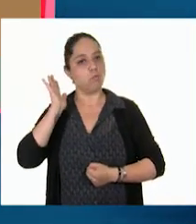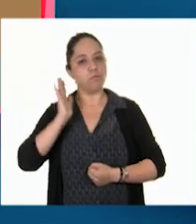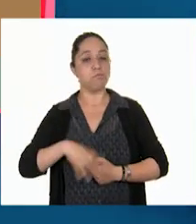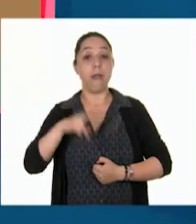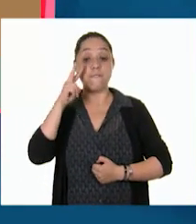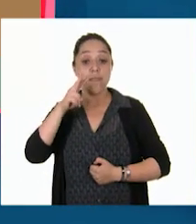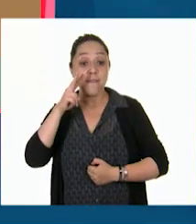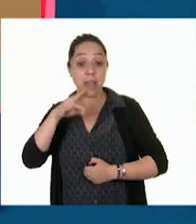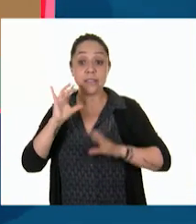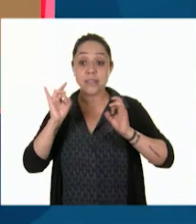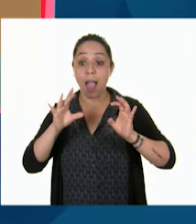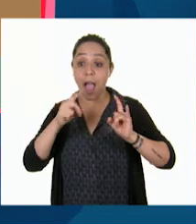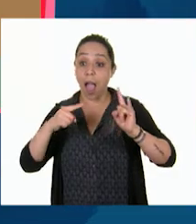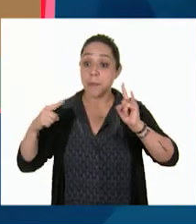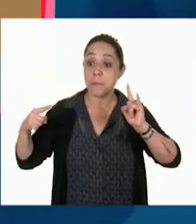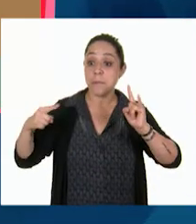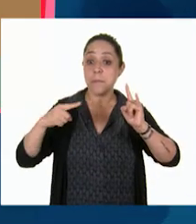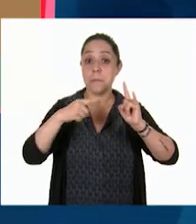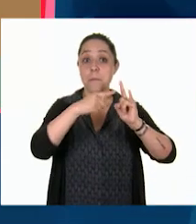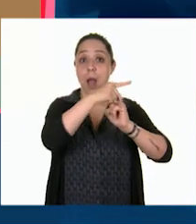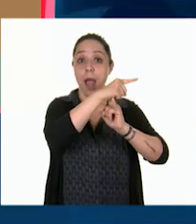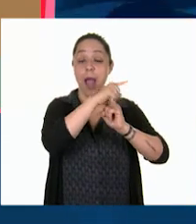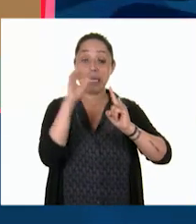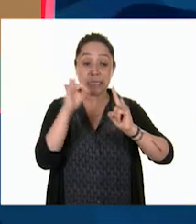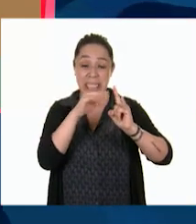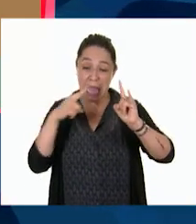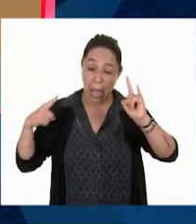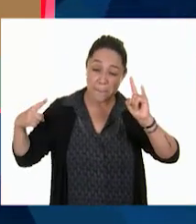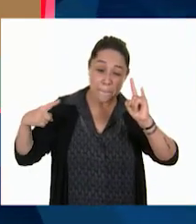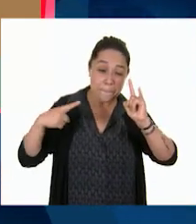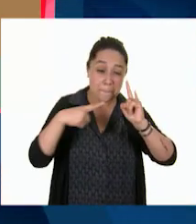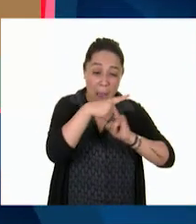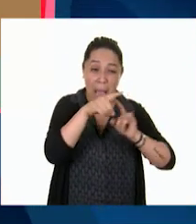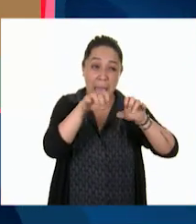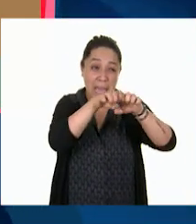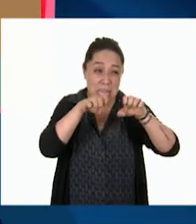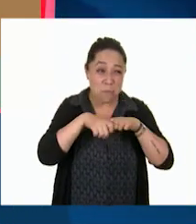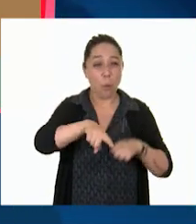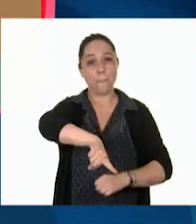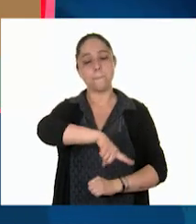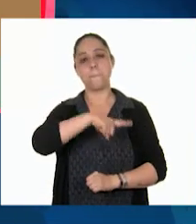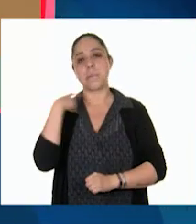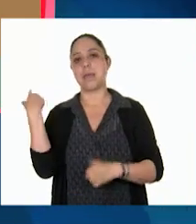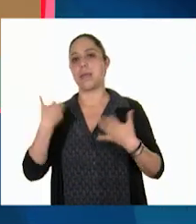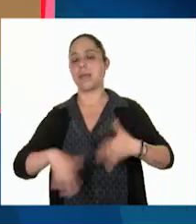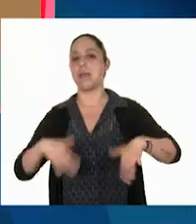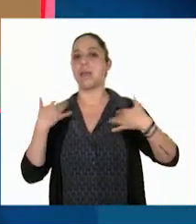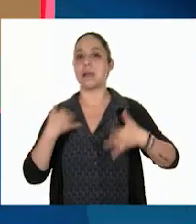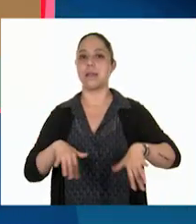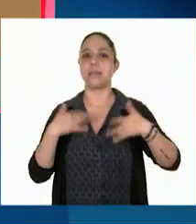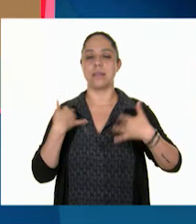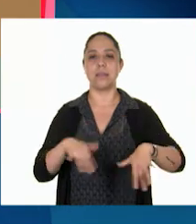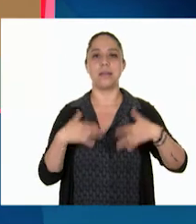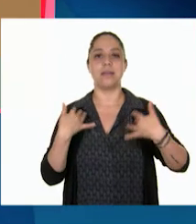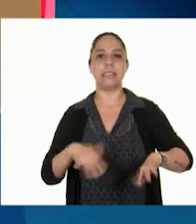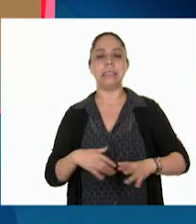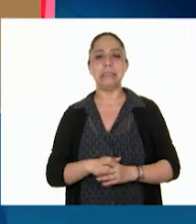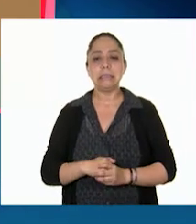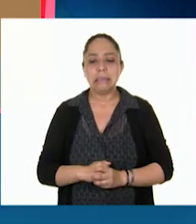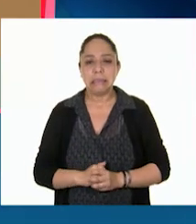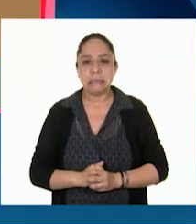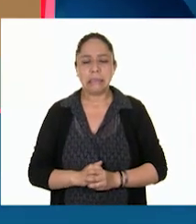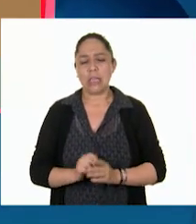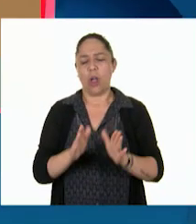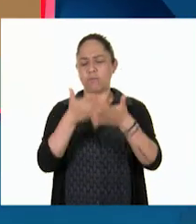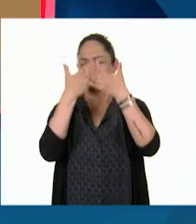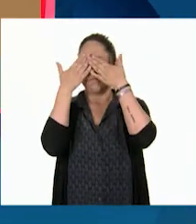van a cobrar el penal! ¡Si meten gol, su equipo pierde! ¡Ay, ay, ay! ¡Ay, no! ¡No, no, no puedo